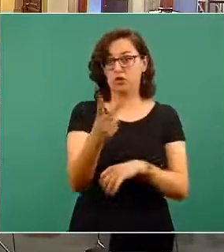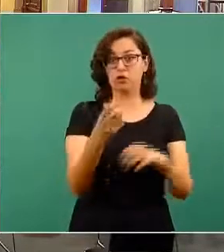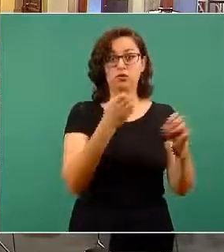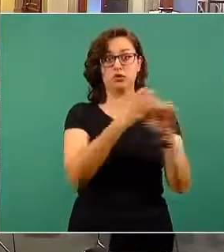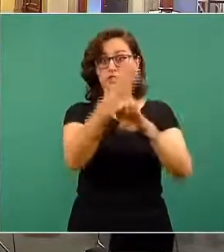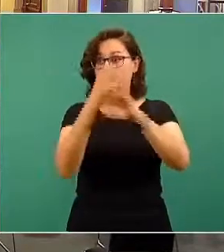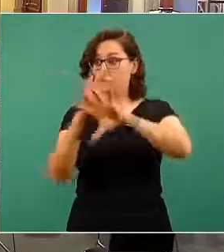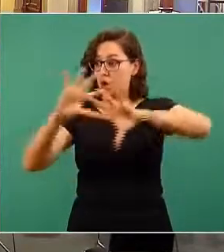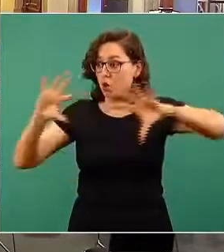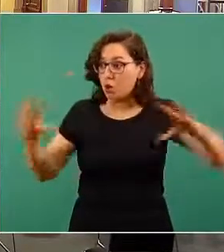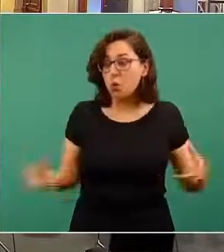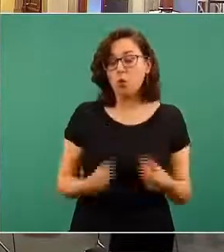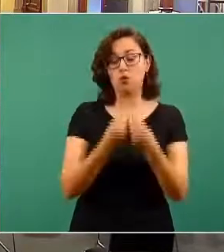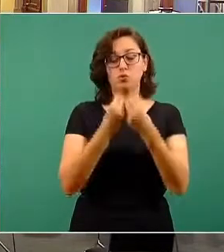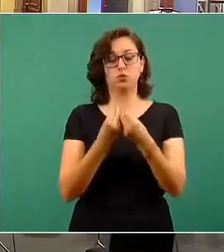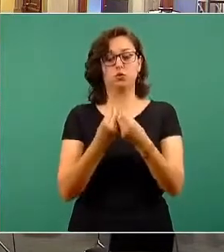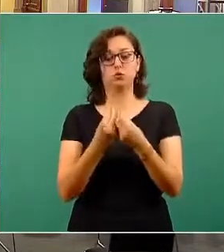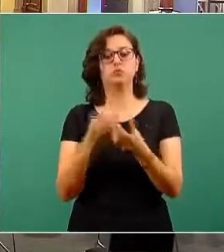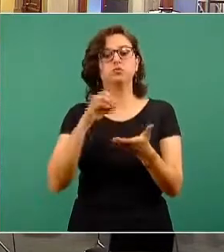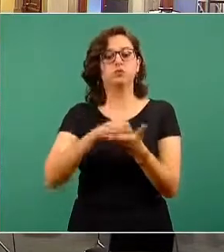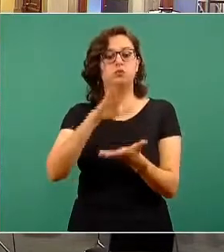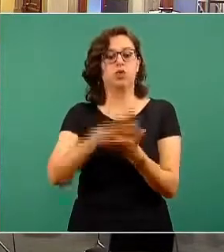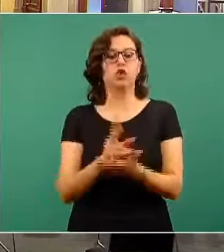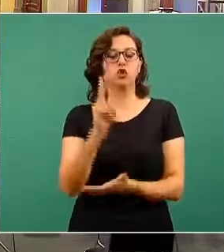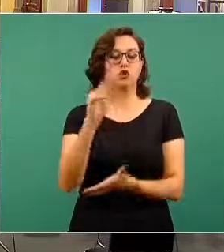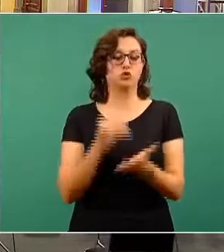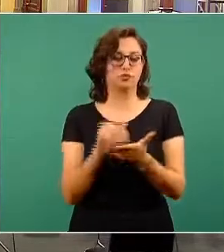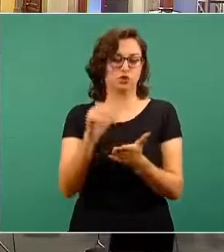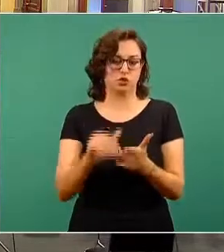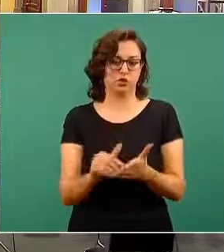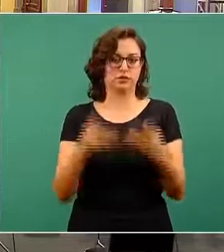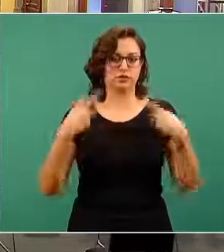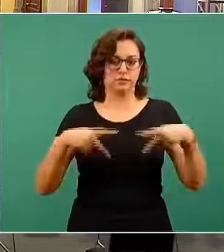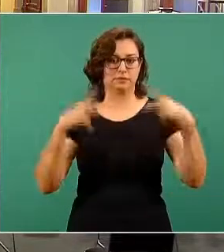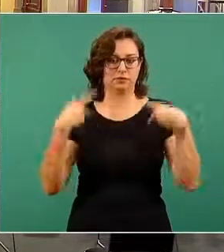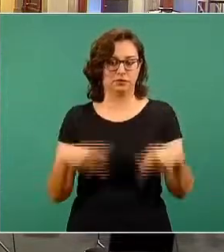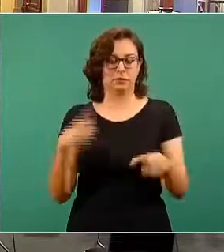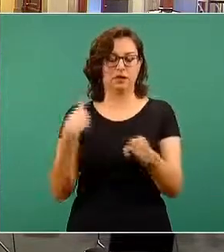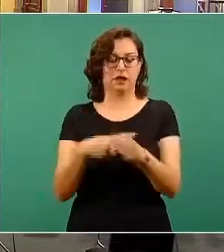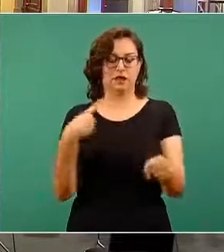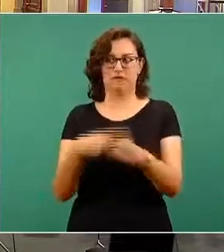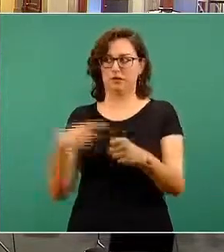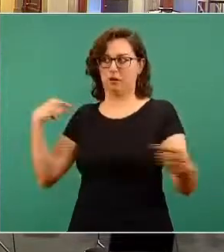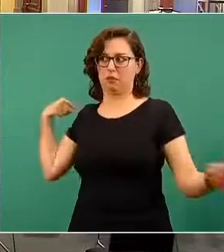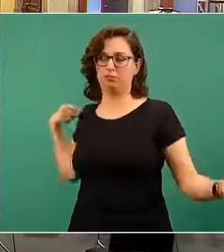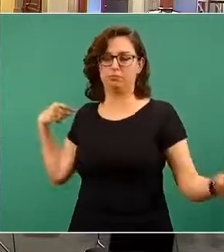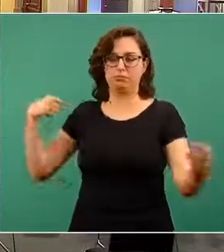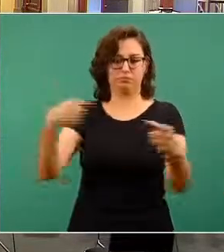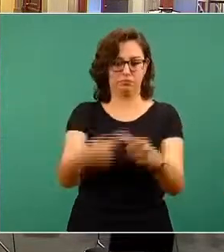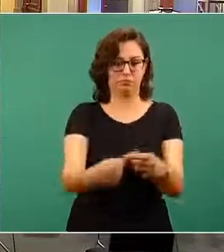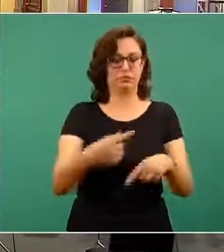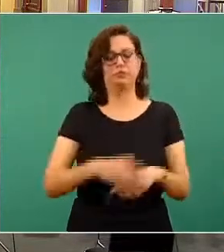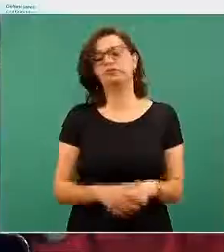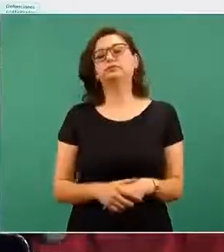en el CISBER. Continuamos con nuestro indicador de casos activos bajo, es decir, 1% solamente